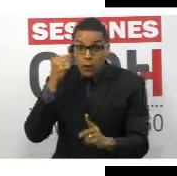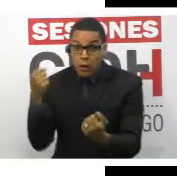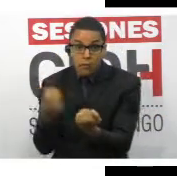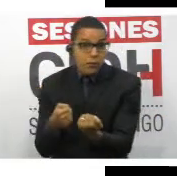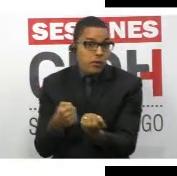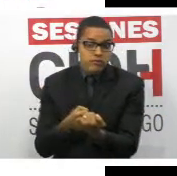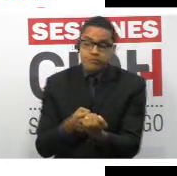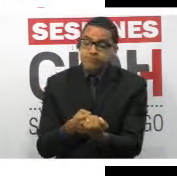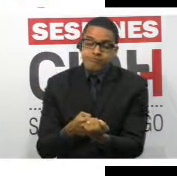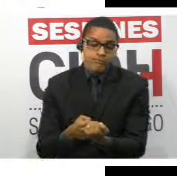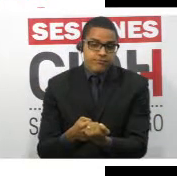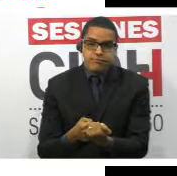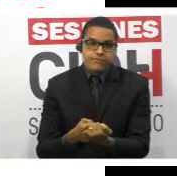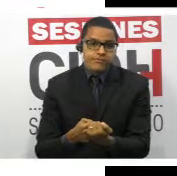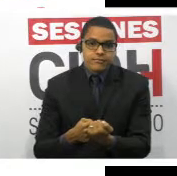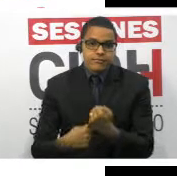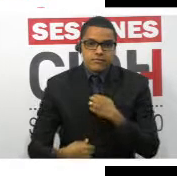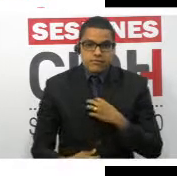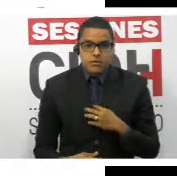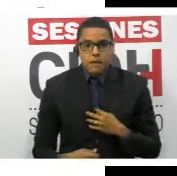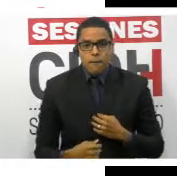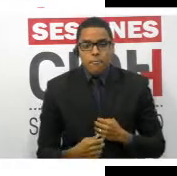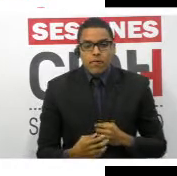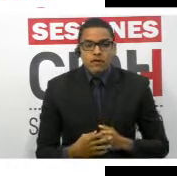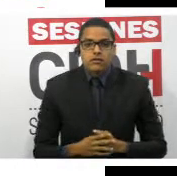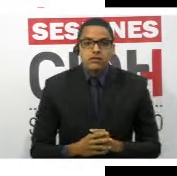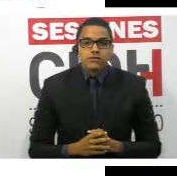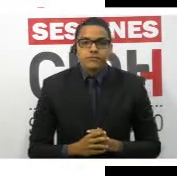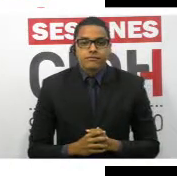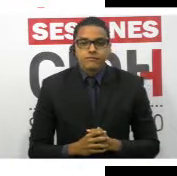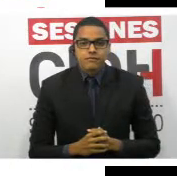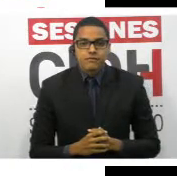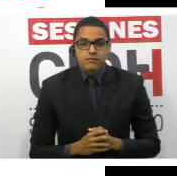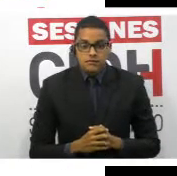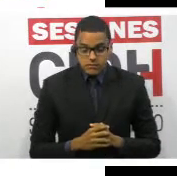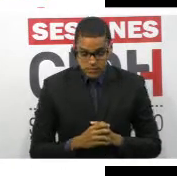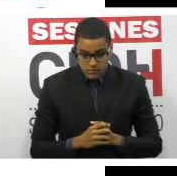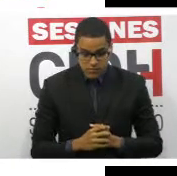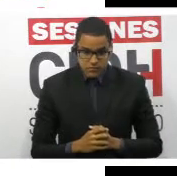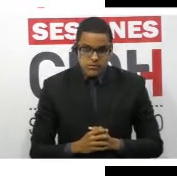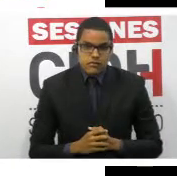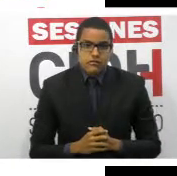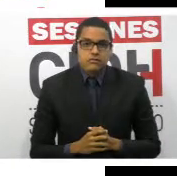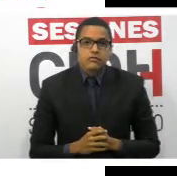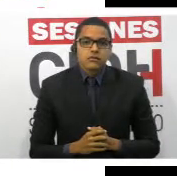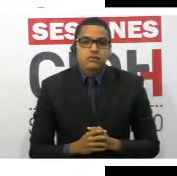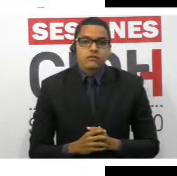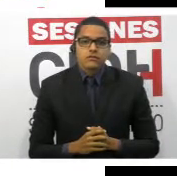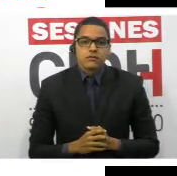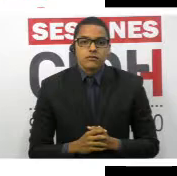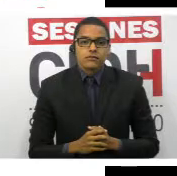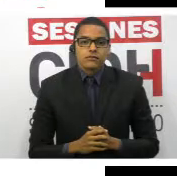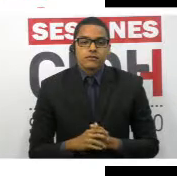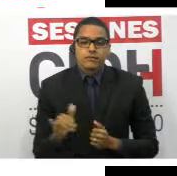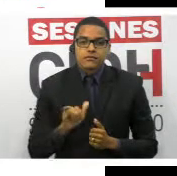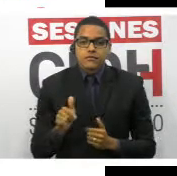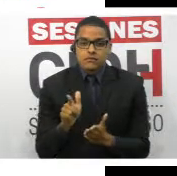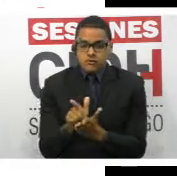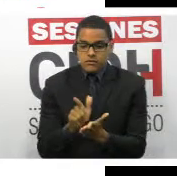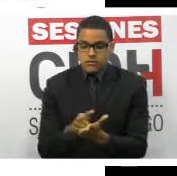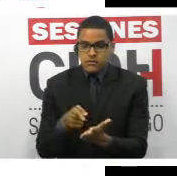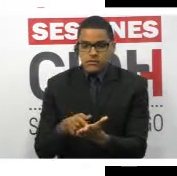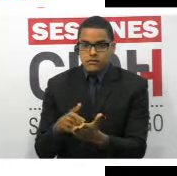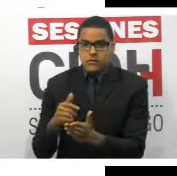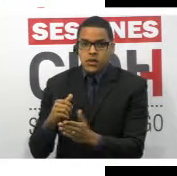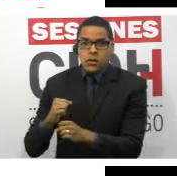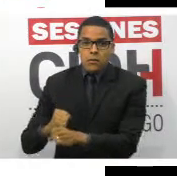digamos la legislación argentina en salud sexual reproductiva y derechos de la mujer por ejemplo